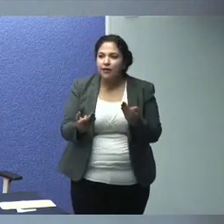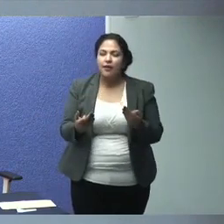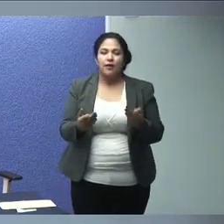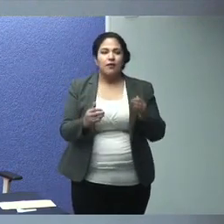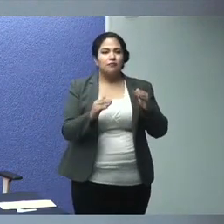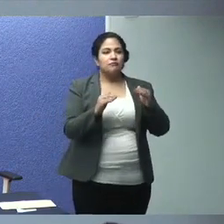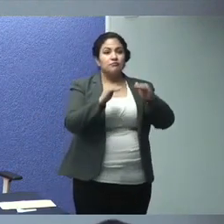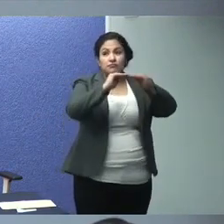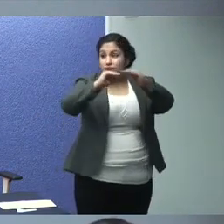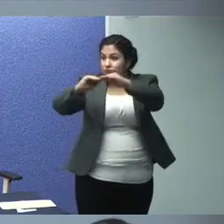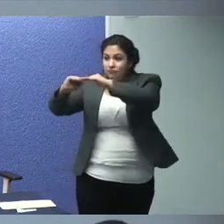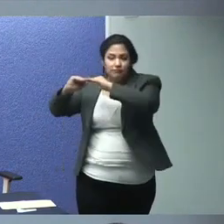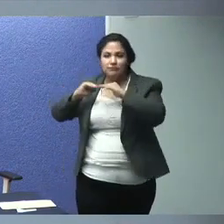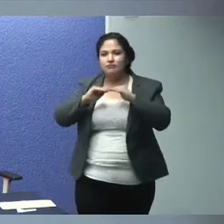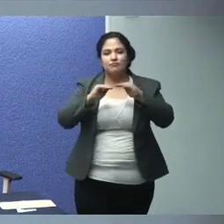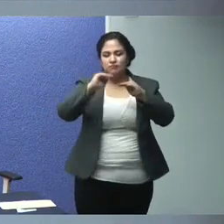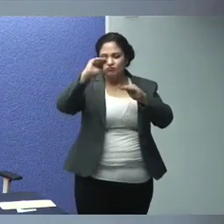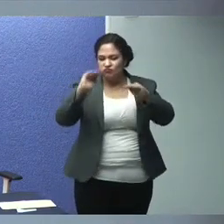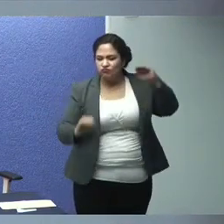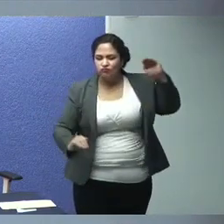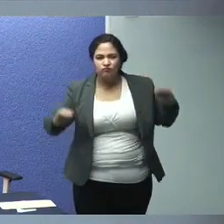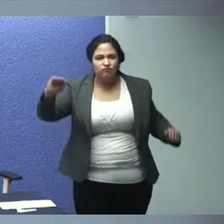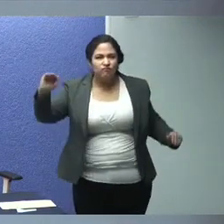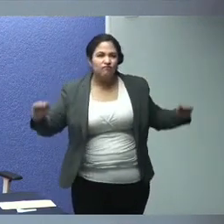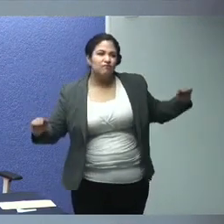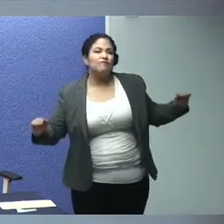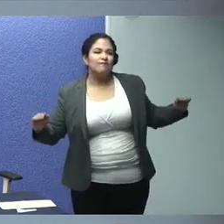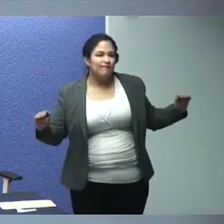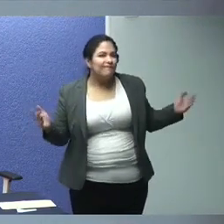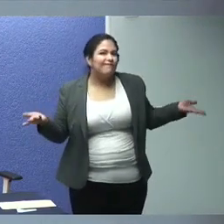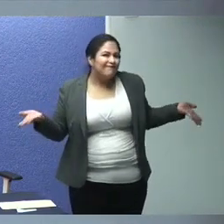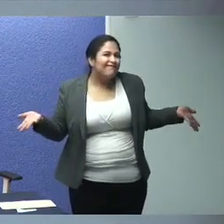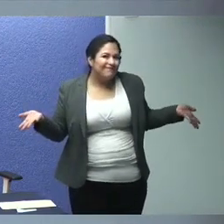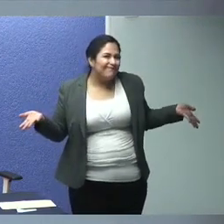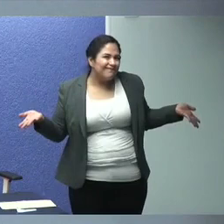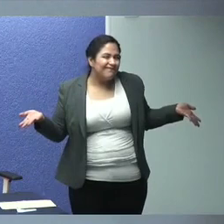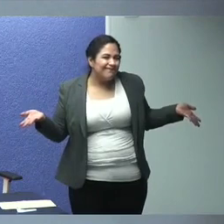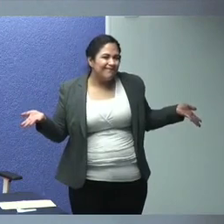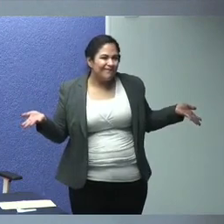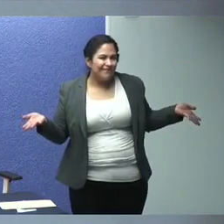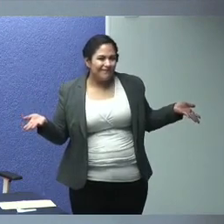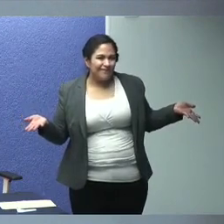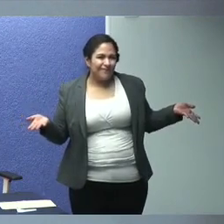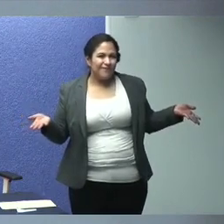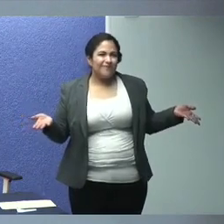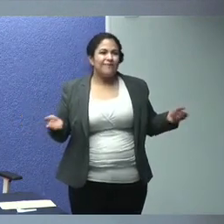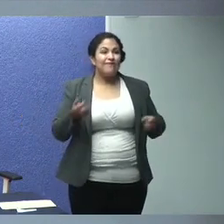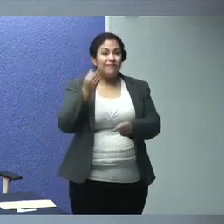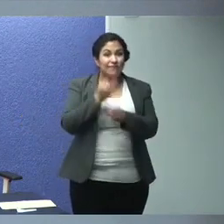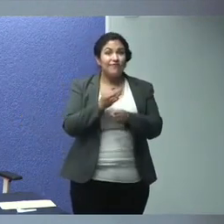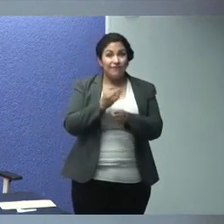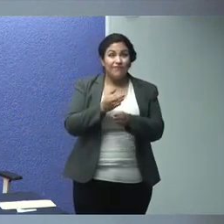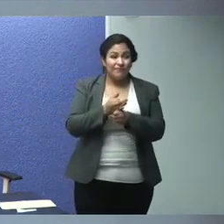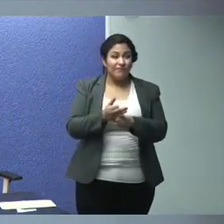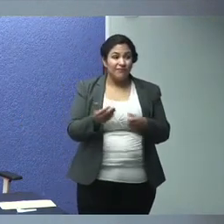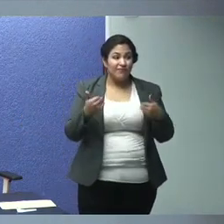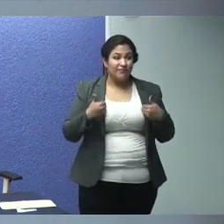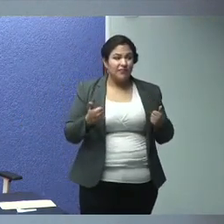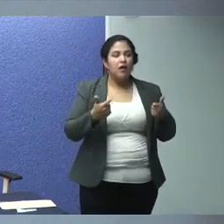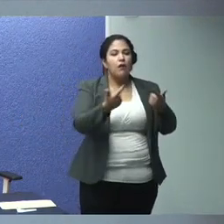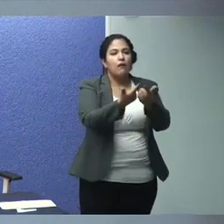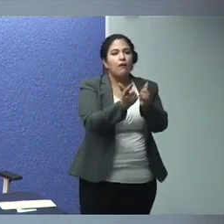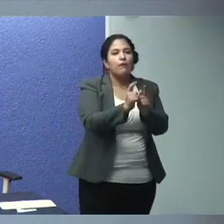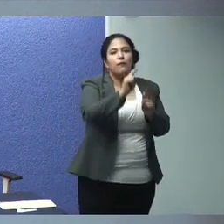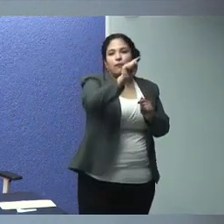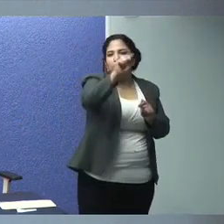la discapacidad, o sea, ya se mencionaron las diferentes, los diferentes grupos vulnerables,